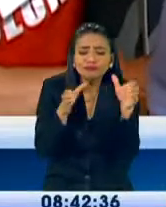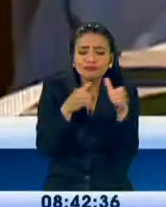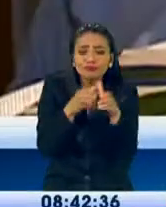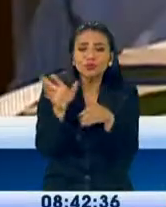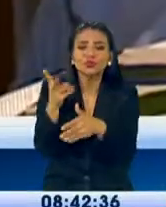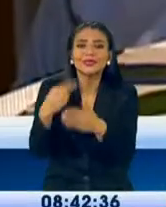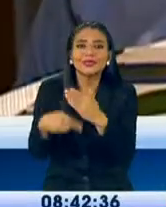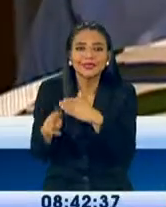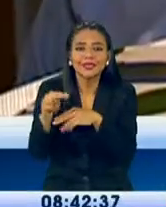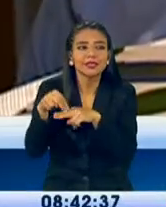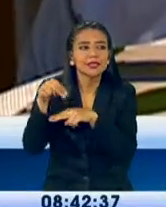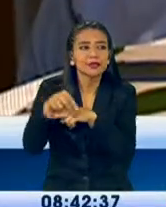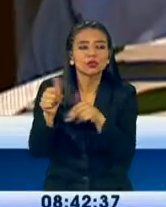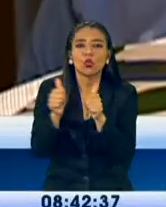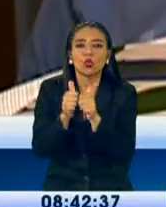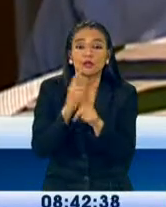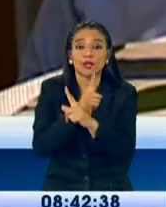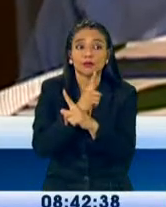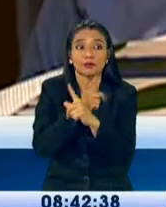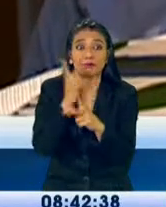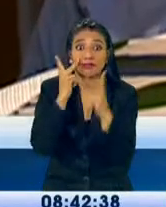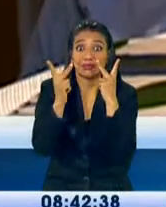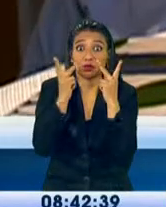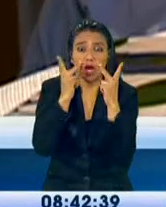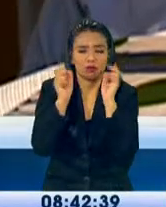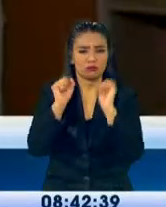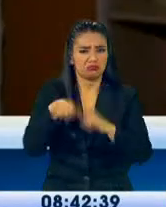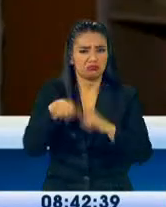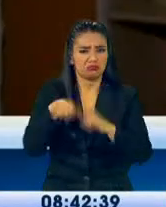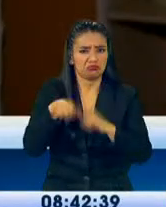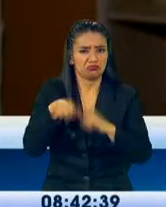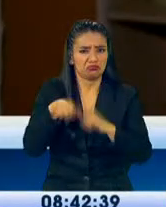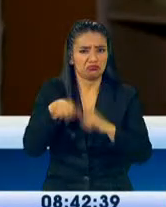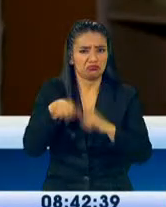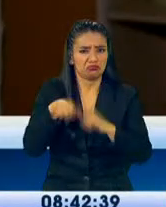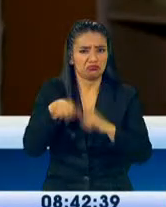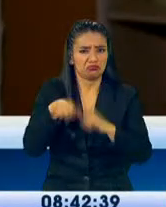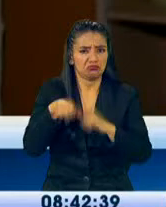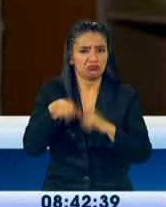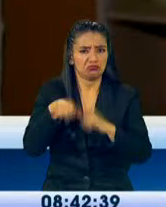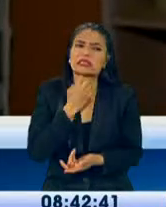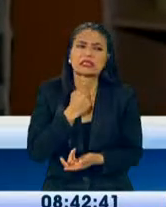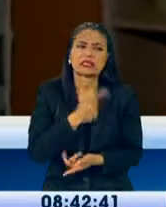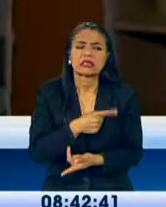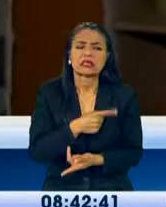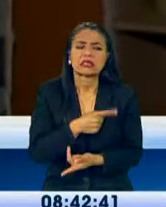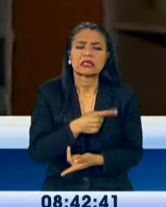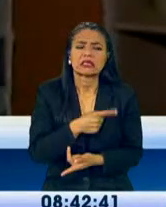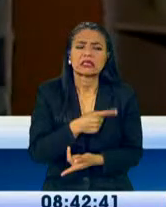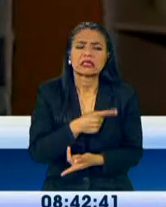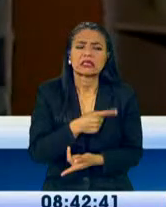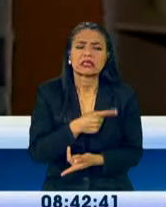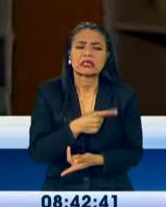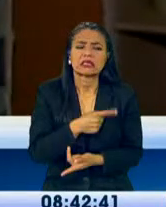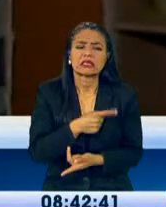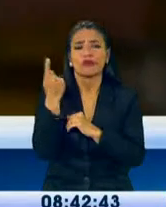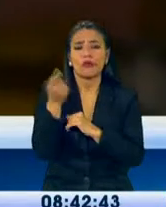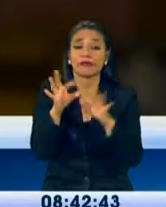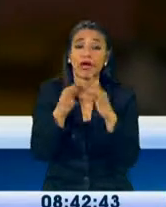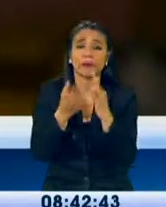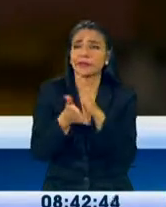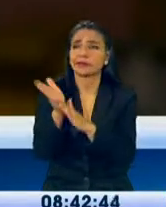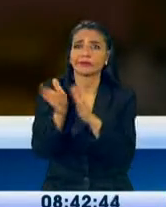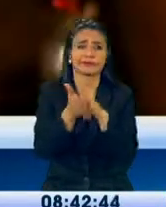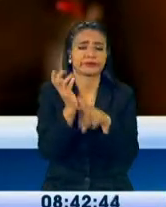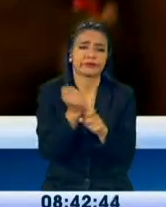hija y nieto con discapacidad visual con quienes vive pueden pagar. Pasa la mayor parte del tiempo sola, pues sus familiares deben salir a ganarse el pan de